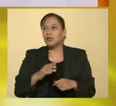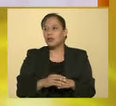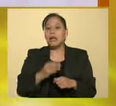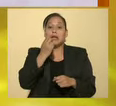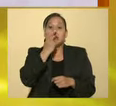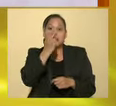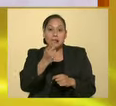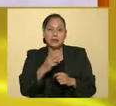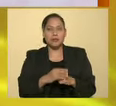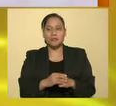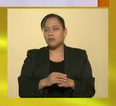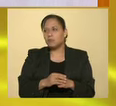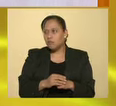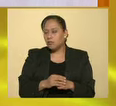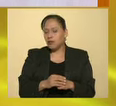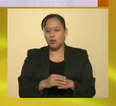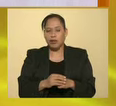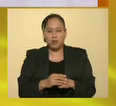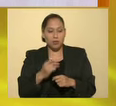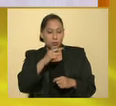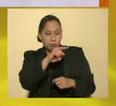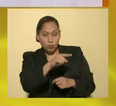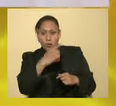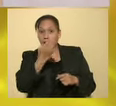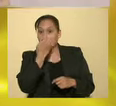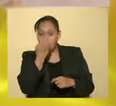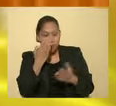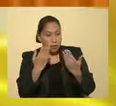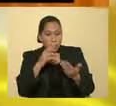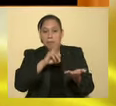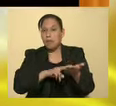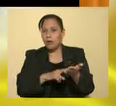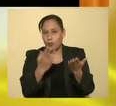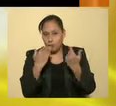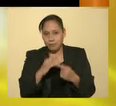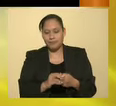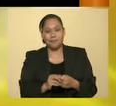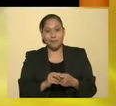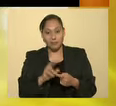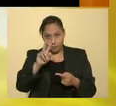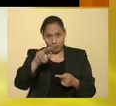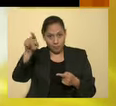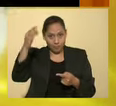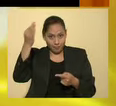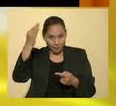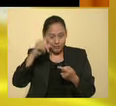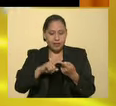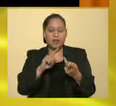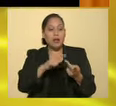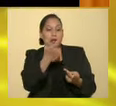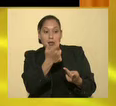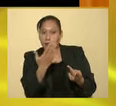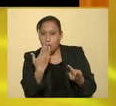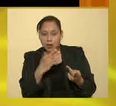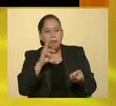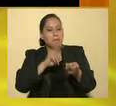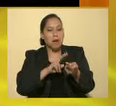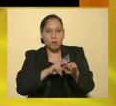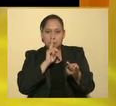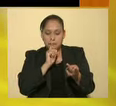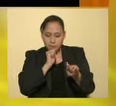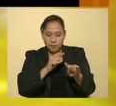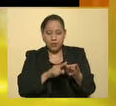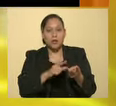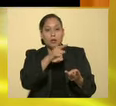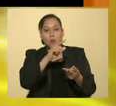hecho sentir que si no tienes carrera, no vales. ¿Cierto? Claro. Que si no tienes dinero, no vales. Que si no tienes